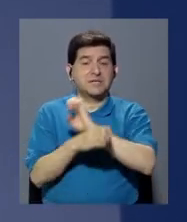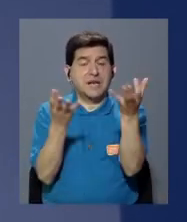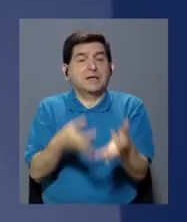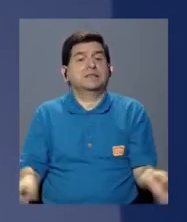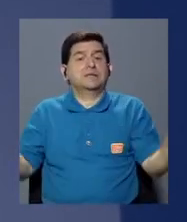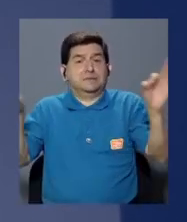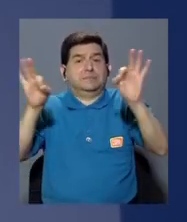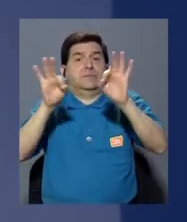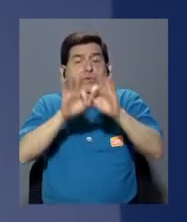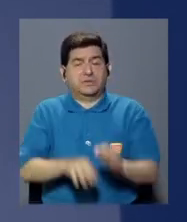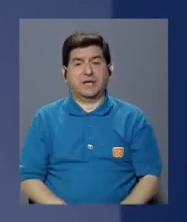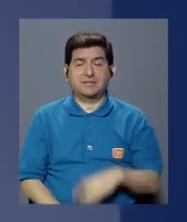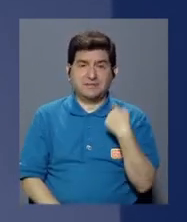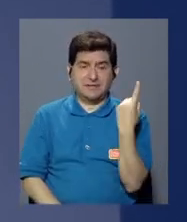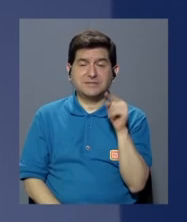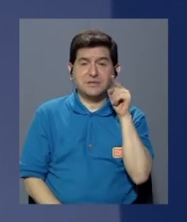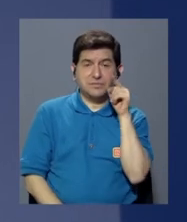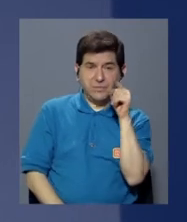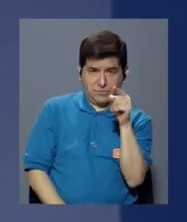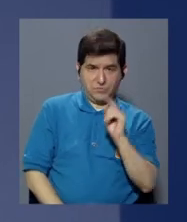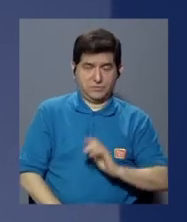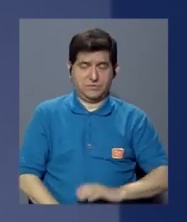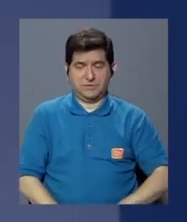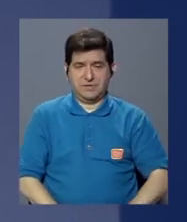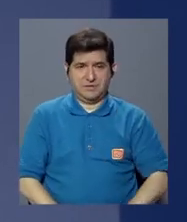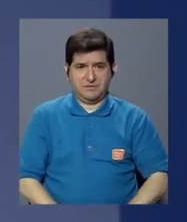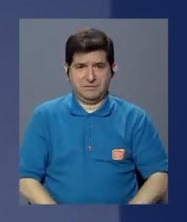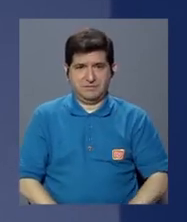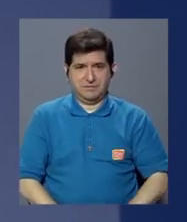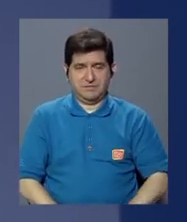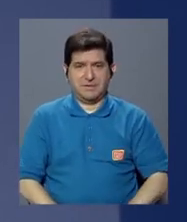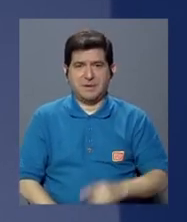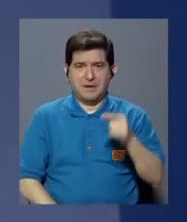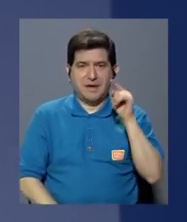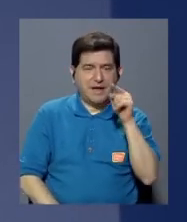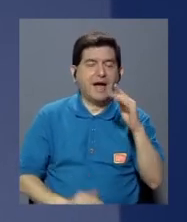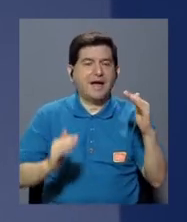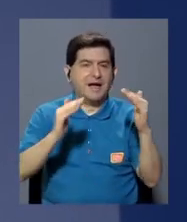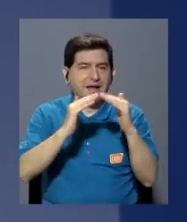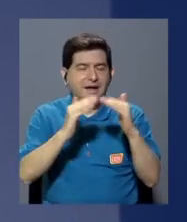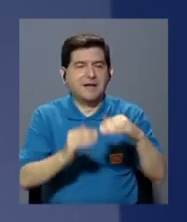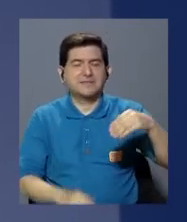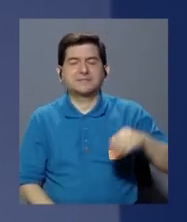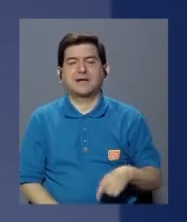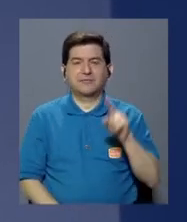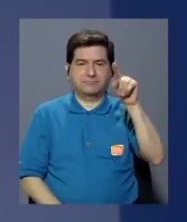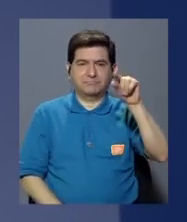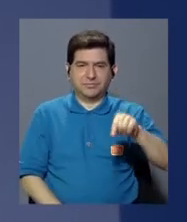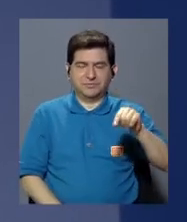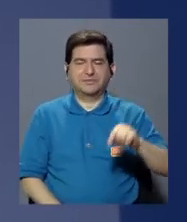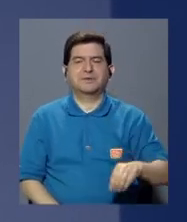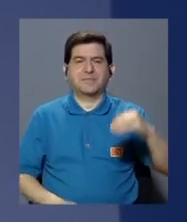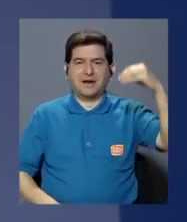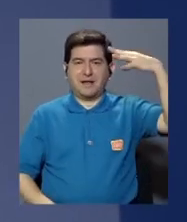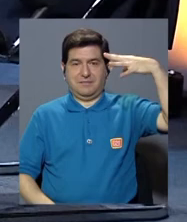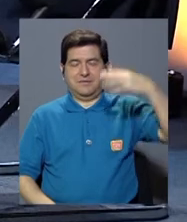decir que la ética es fundamental cada vez que usted prenda en su casa la luz.